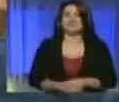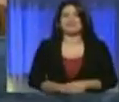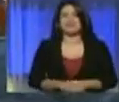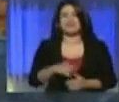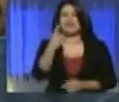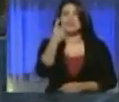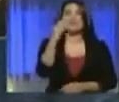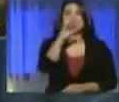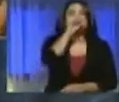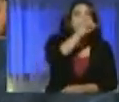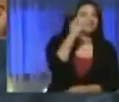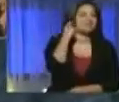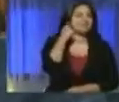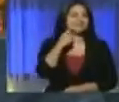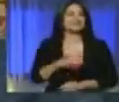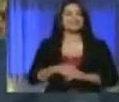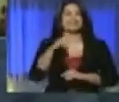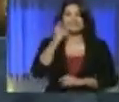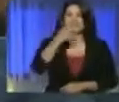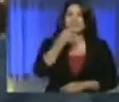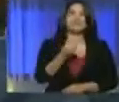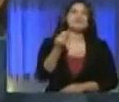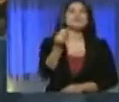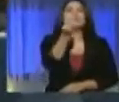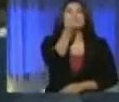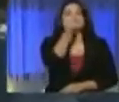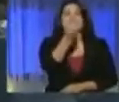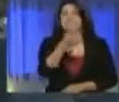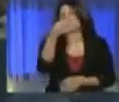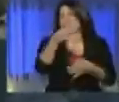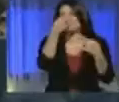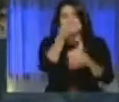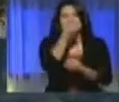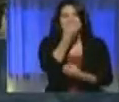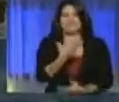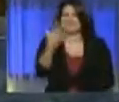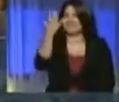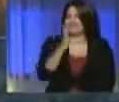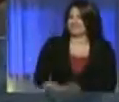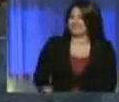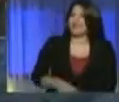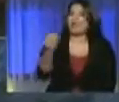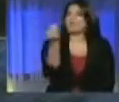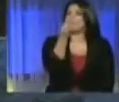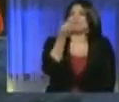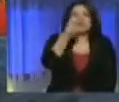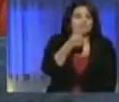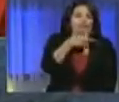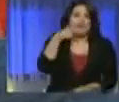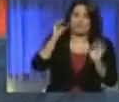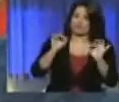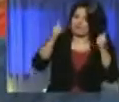Con amor, un buen beso, cae bien. ¿Quién dijo que no? ¿Ah, Silvia?